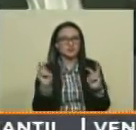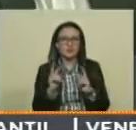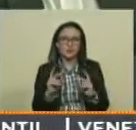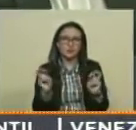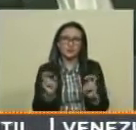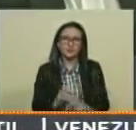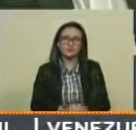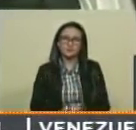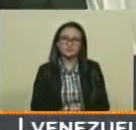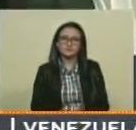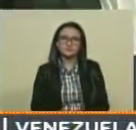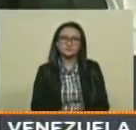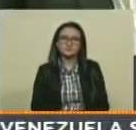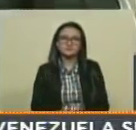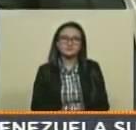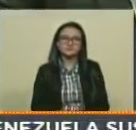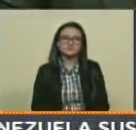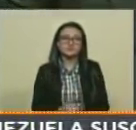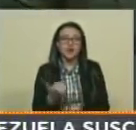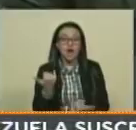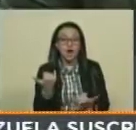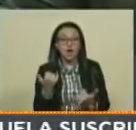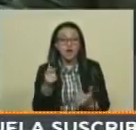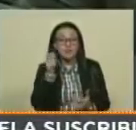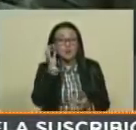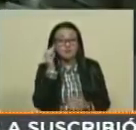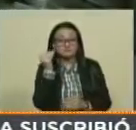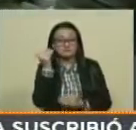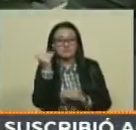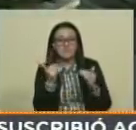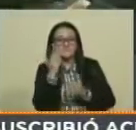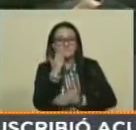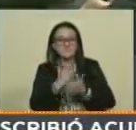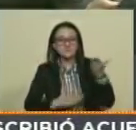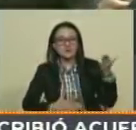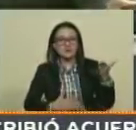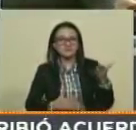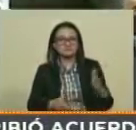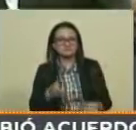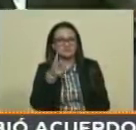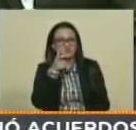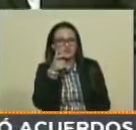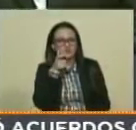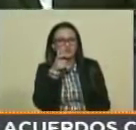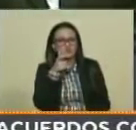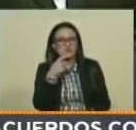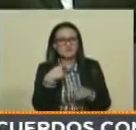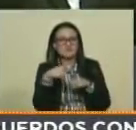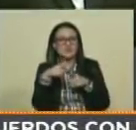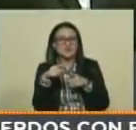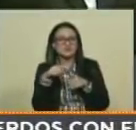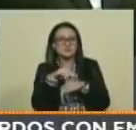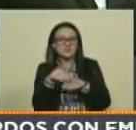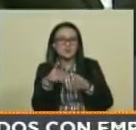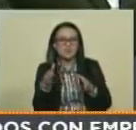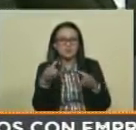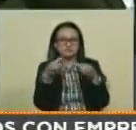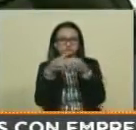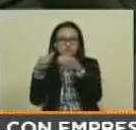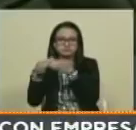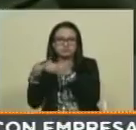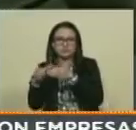Ello obligó, pues, a que se redujera a la mitad el número de sobreseimientos en las distintas direcciones del Ministerio Público.